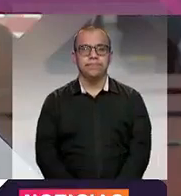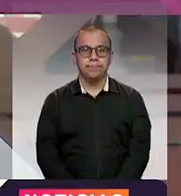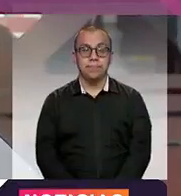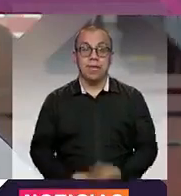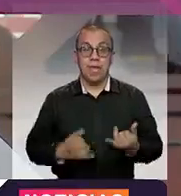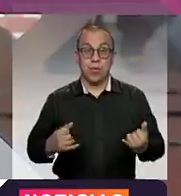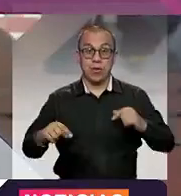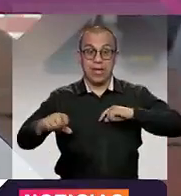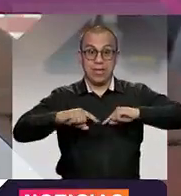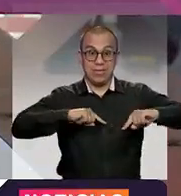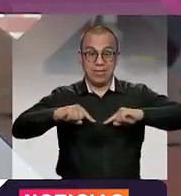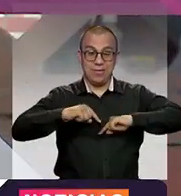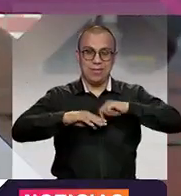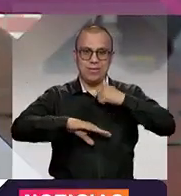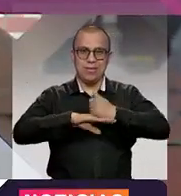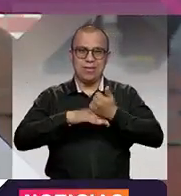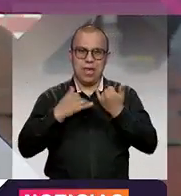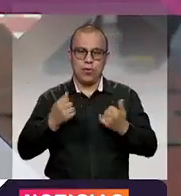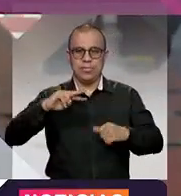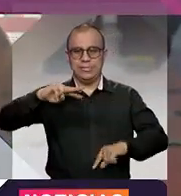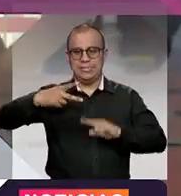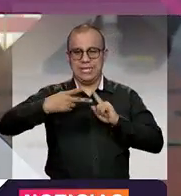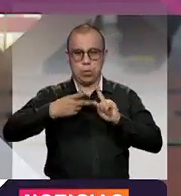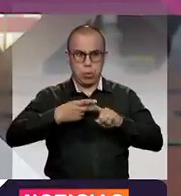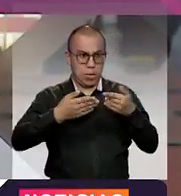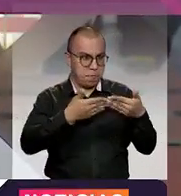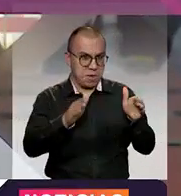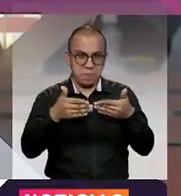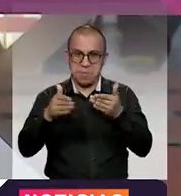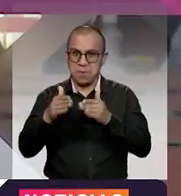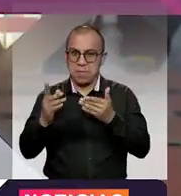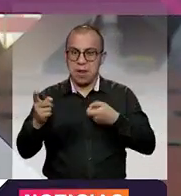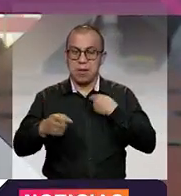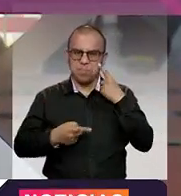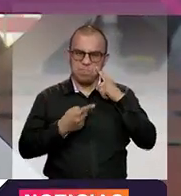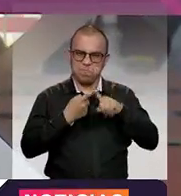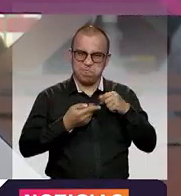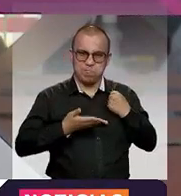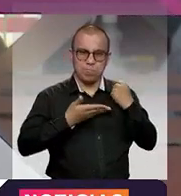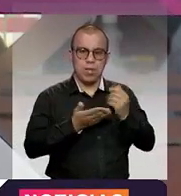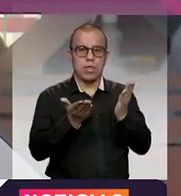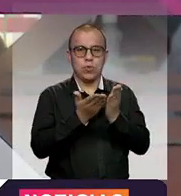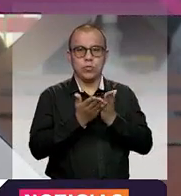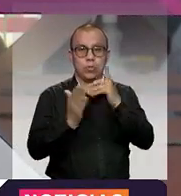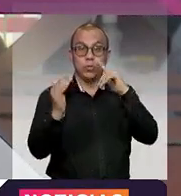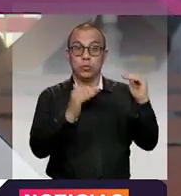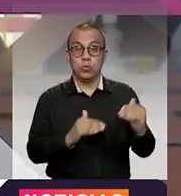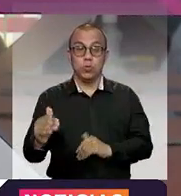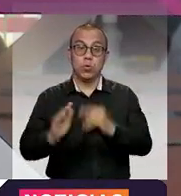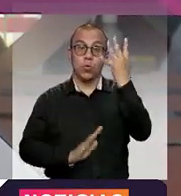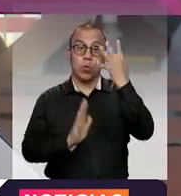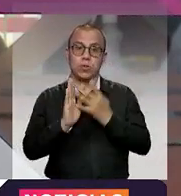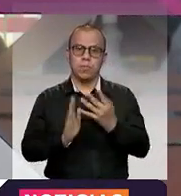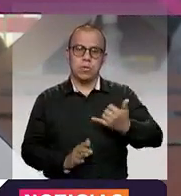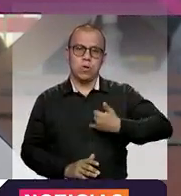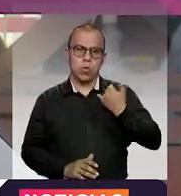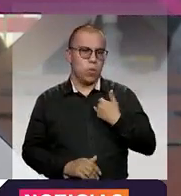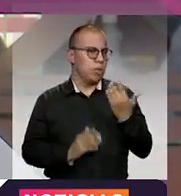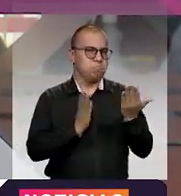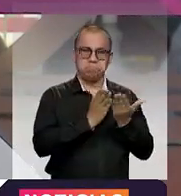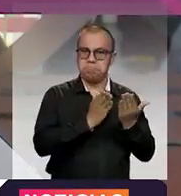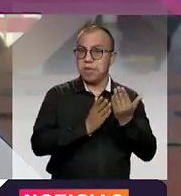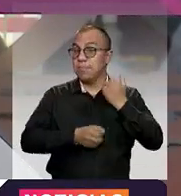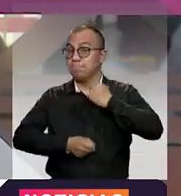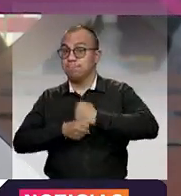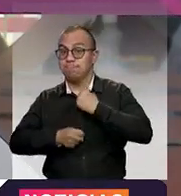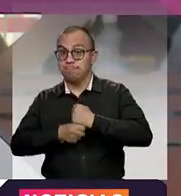la administración distrital abrió la segunda convocatoria del programa de inmersión en educación superior para 4000 jóvenes que ni estudian